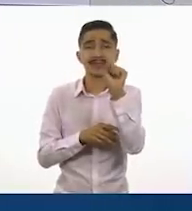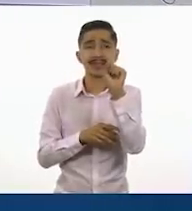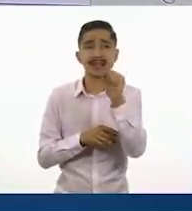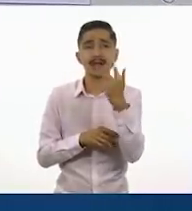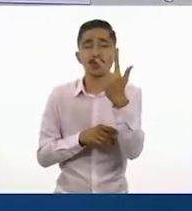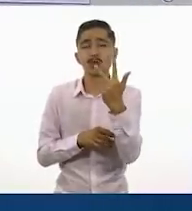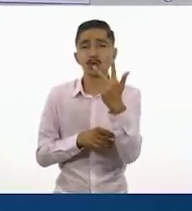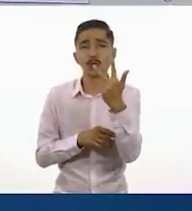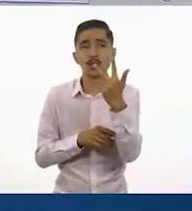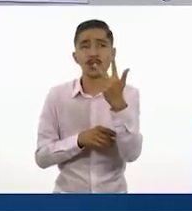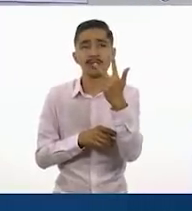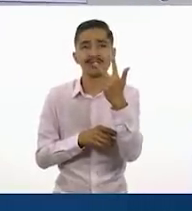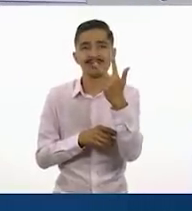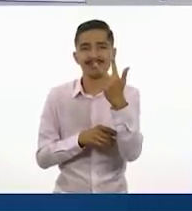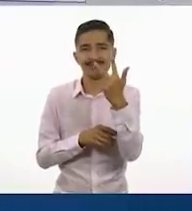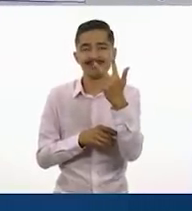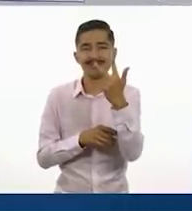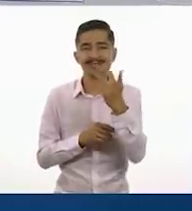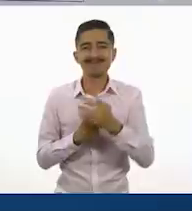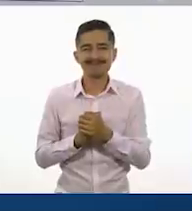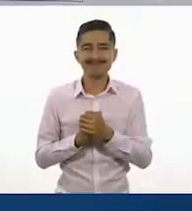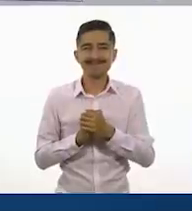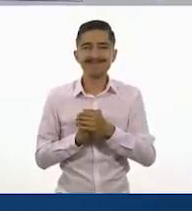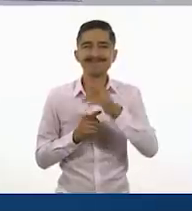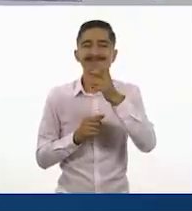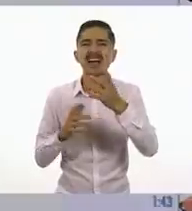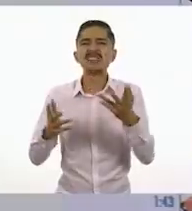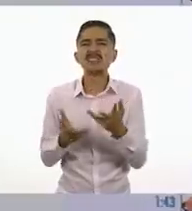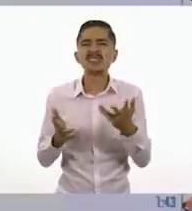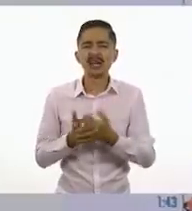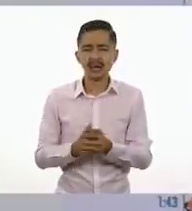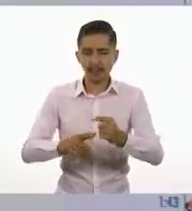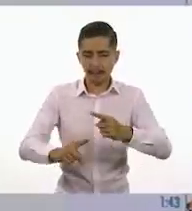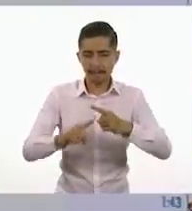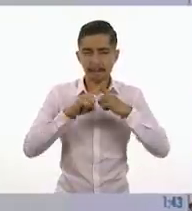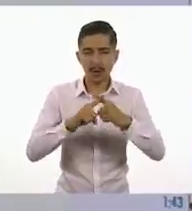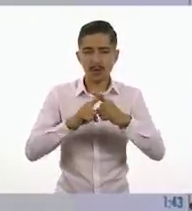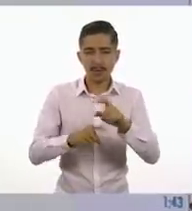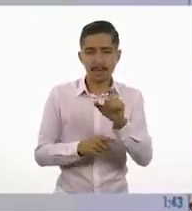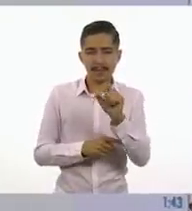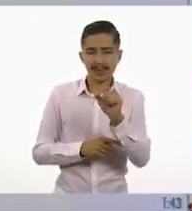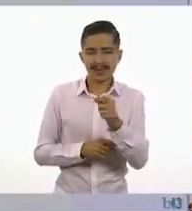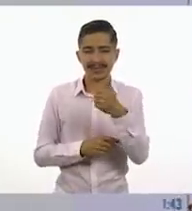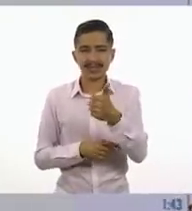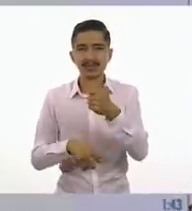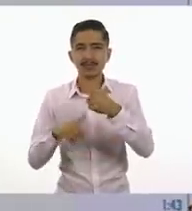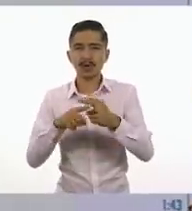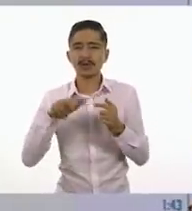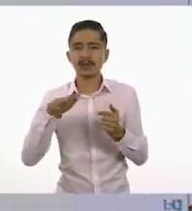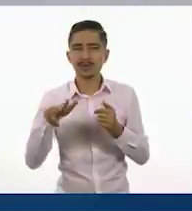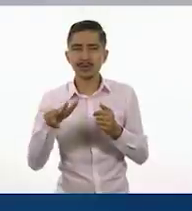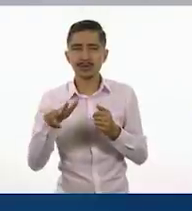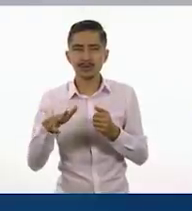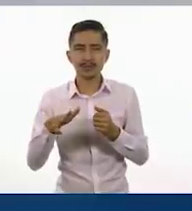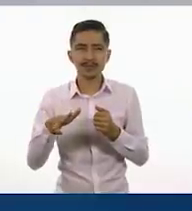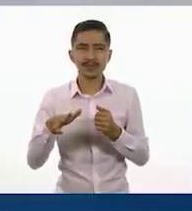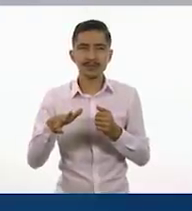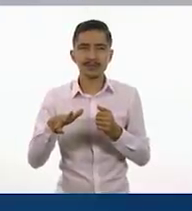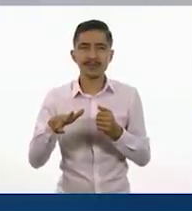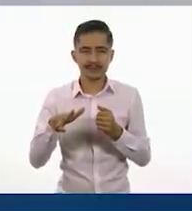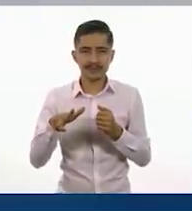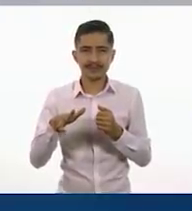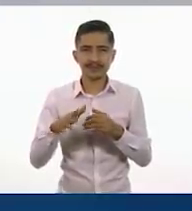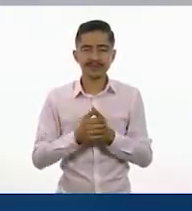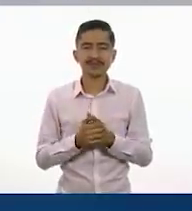468. Ujú. En cierta manera, lo que hicimos fue multiplicar 26 por 18, así Sí. en